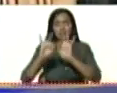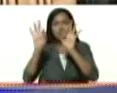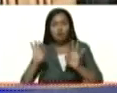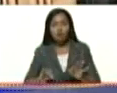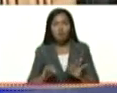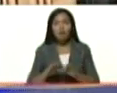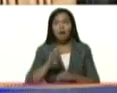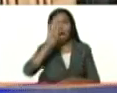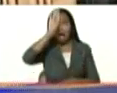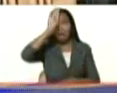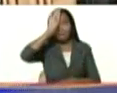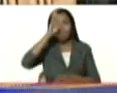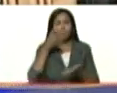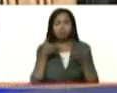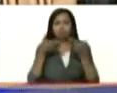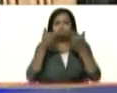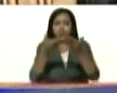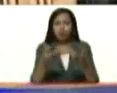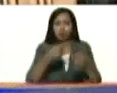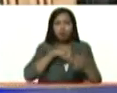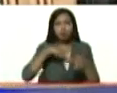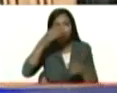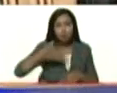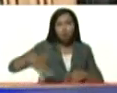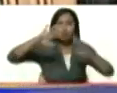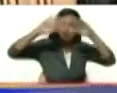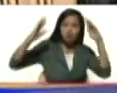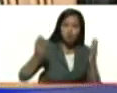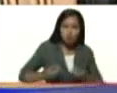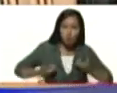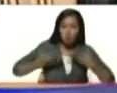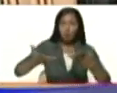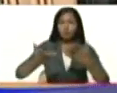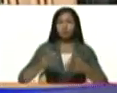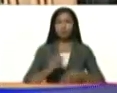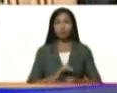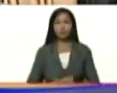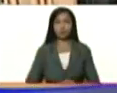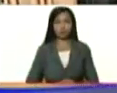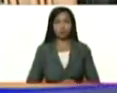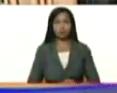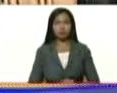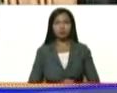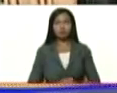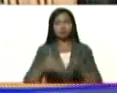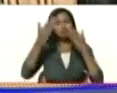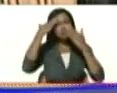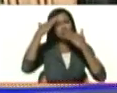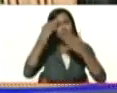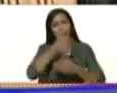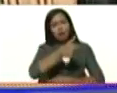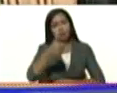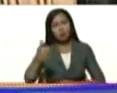siempre trae para los pueblos del mundo. mi saludo